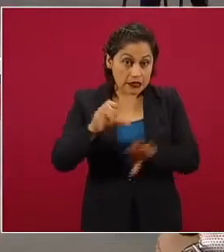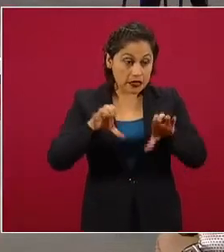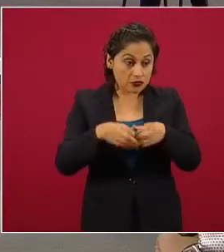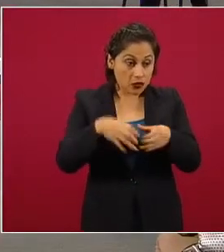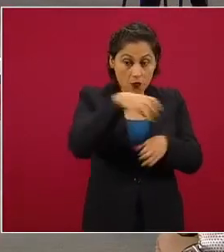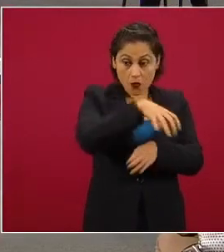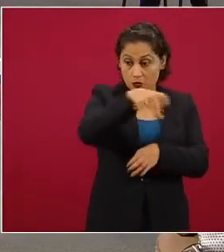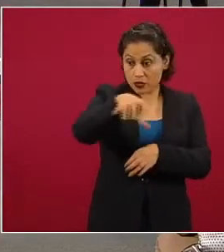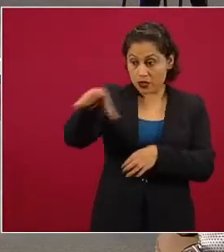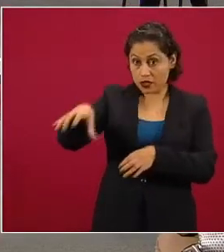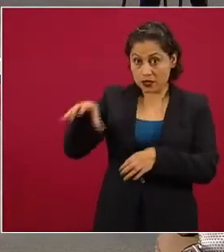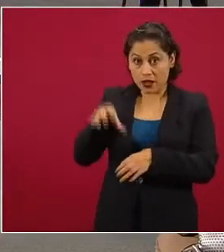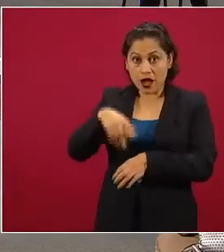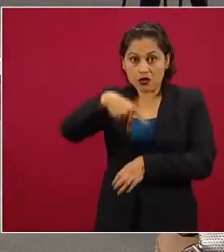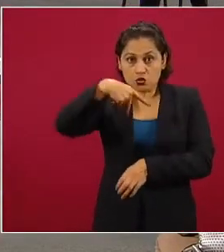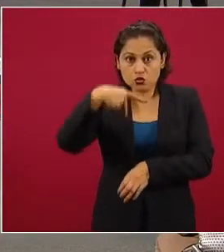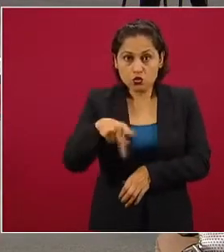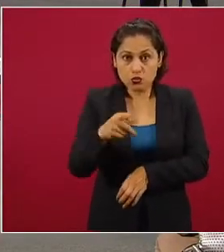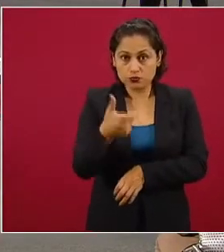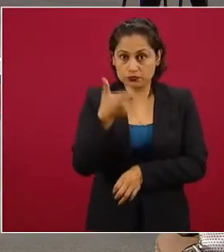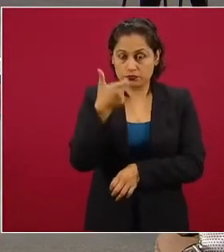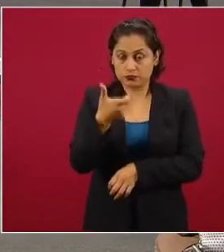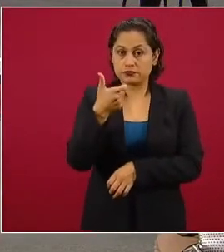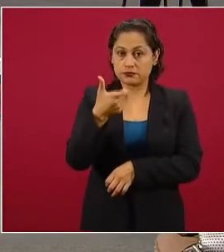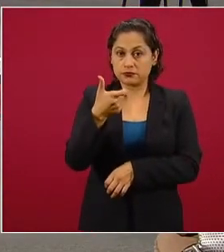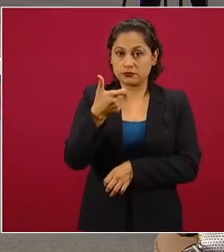también de los que viven